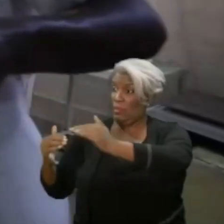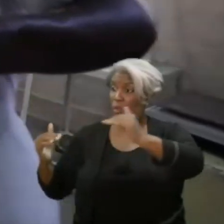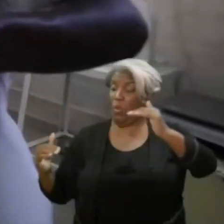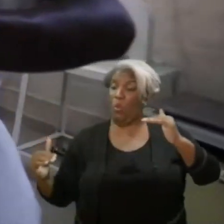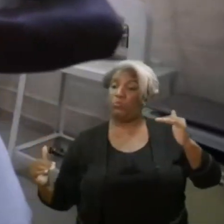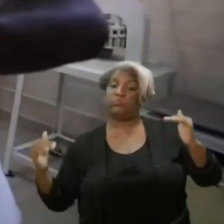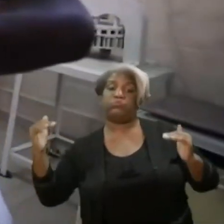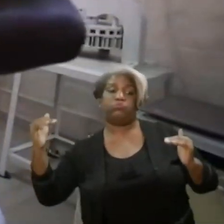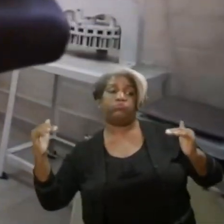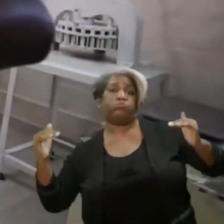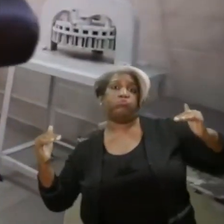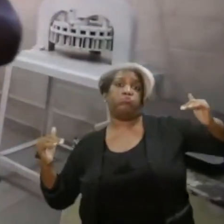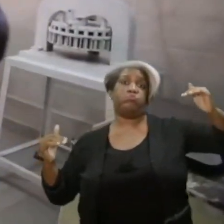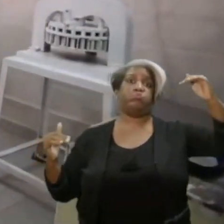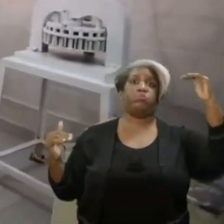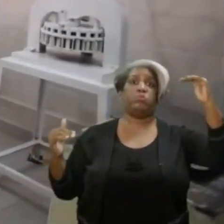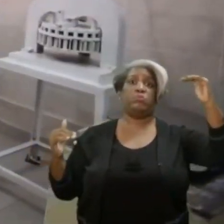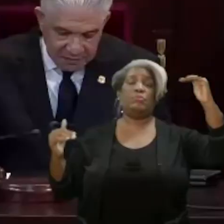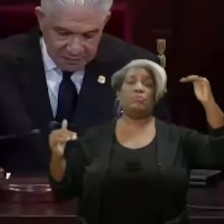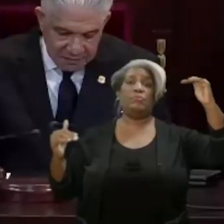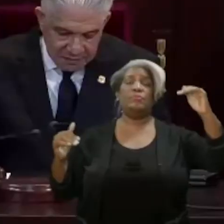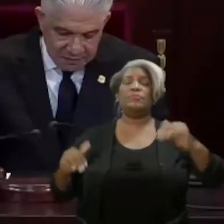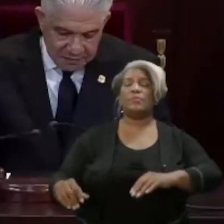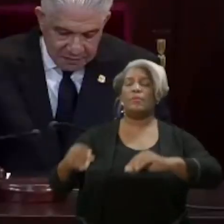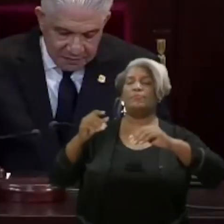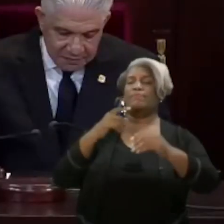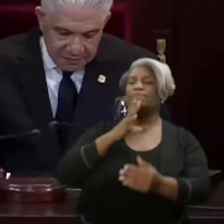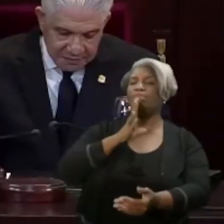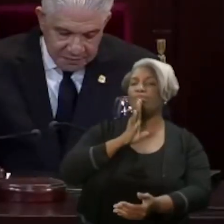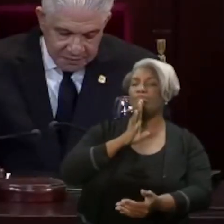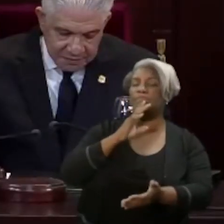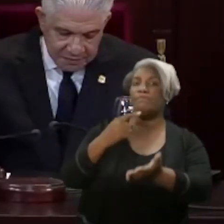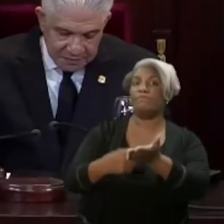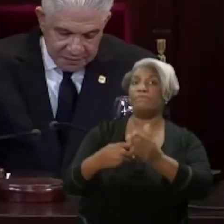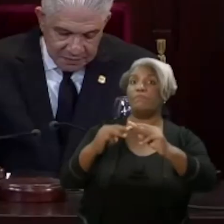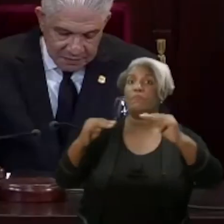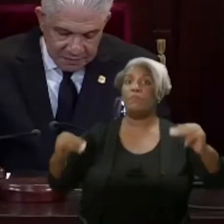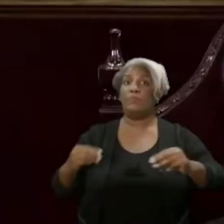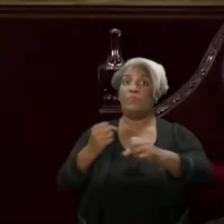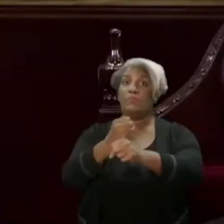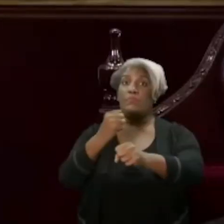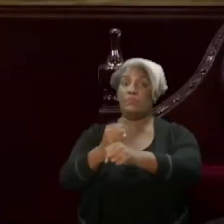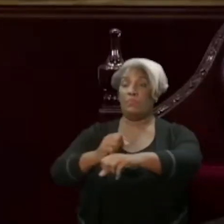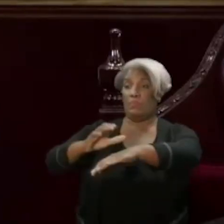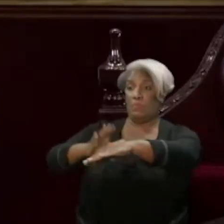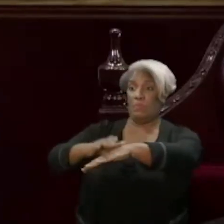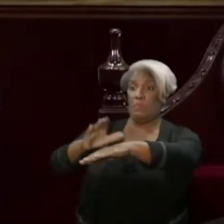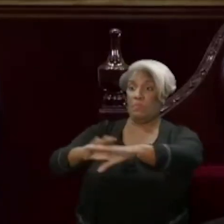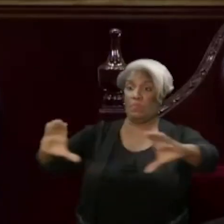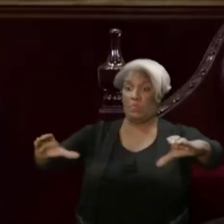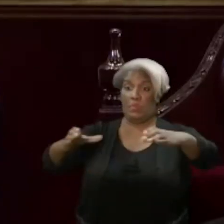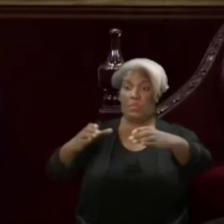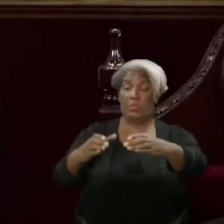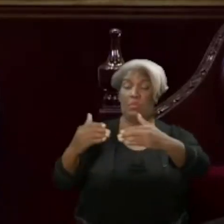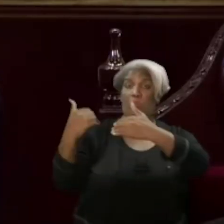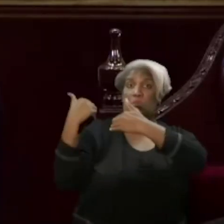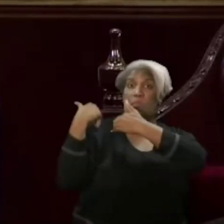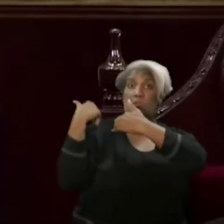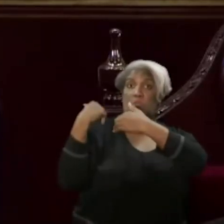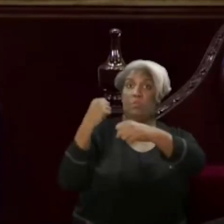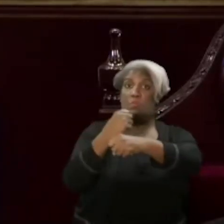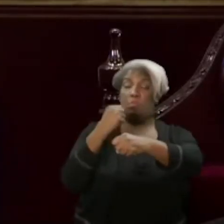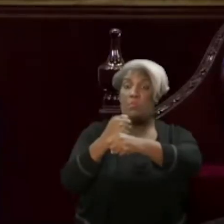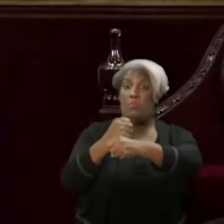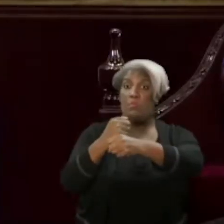instruyendo al ministro de Trabajo para que en los próximos días convoque el Comité Nacional de Salarios con el objetivo de lograr